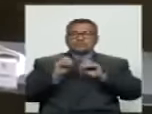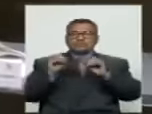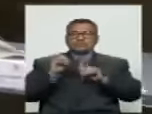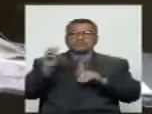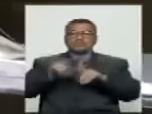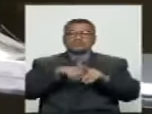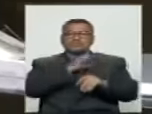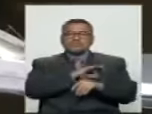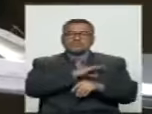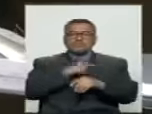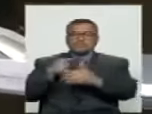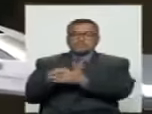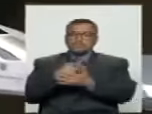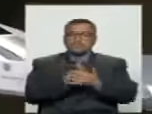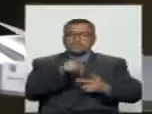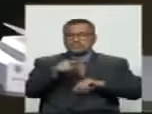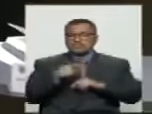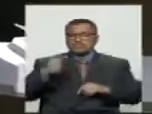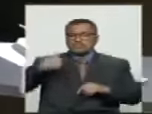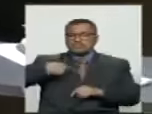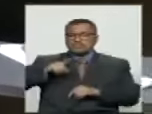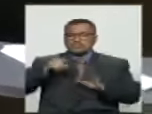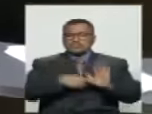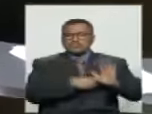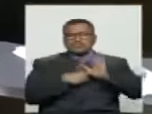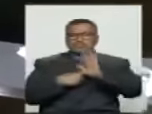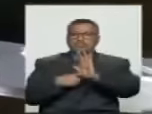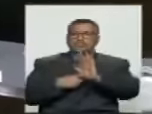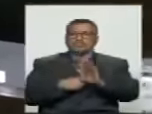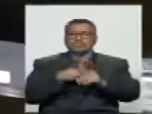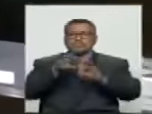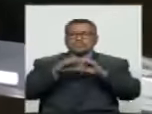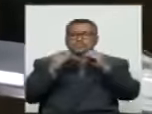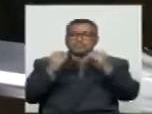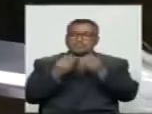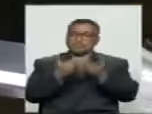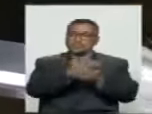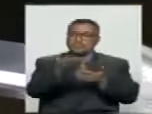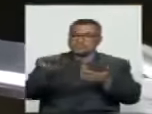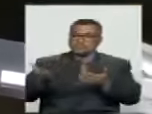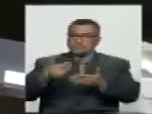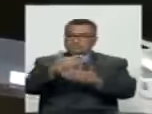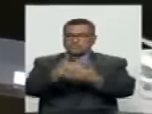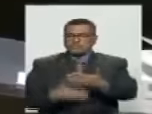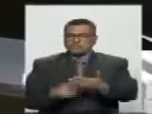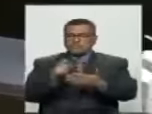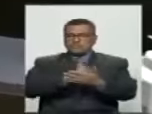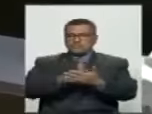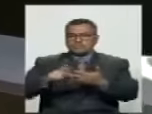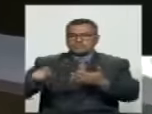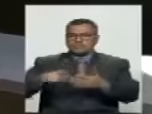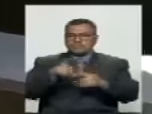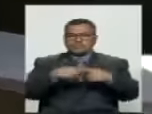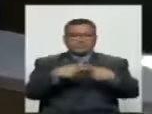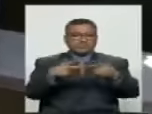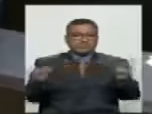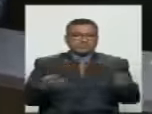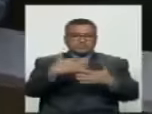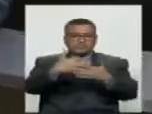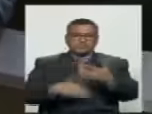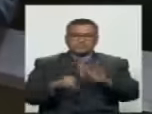organización social sin fines de lucro deberán presentar ante el órgano competente en materia de registro público el